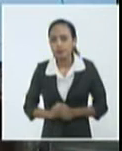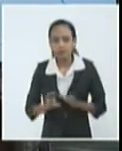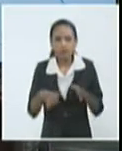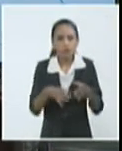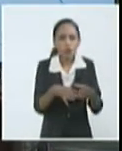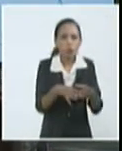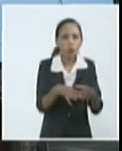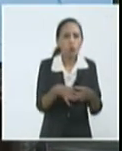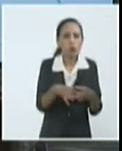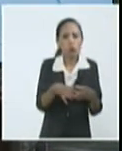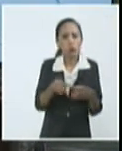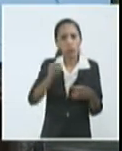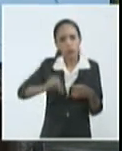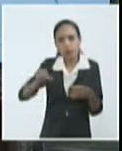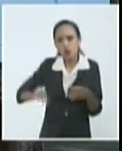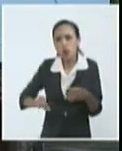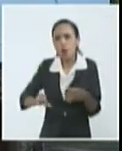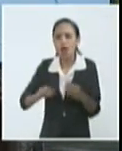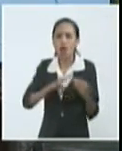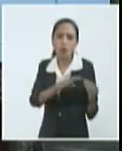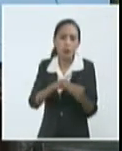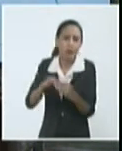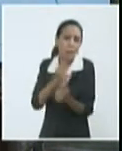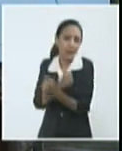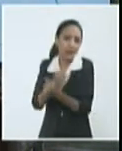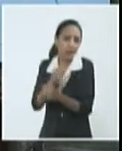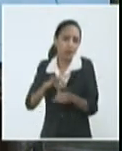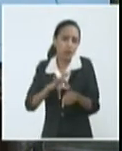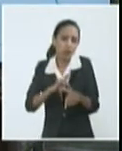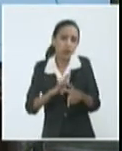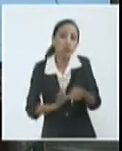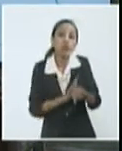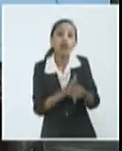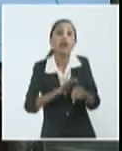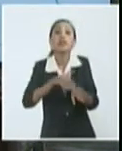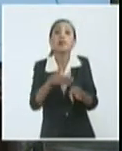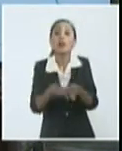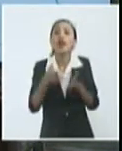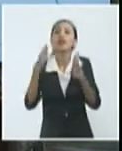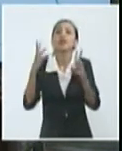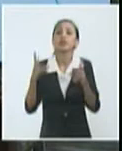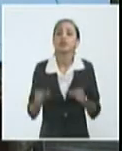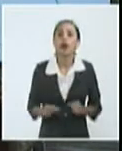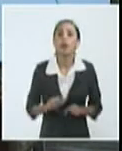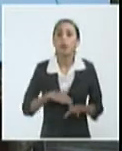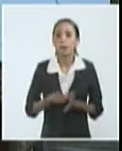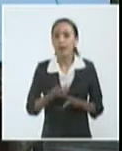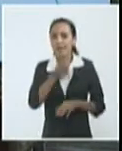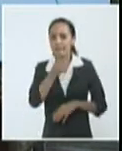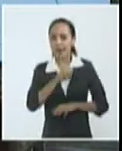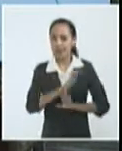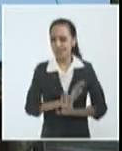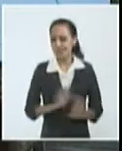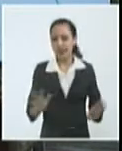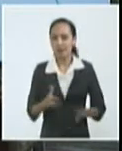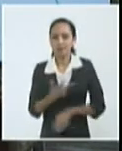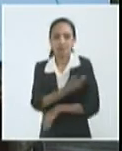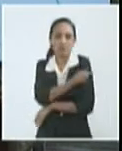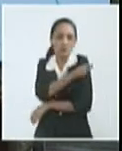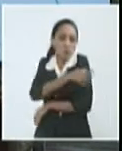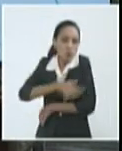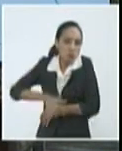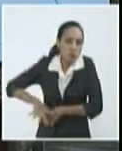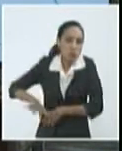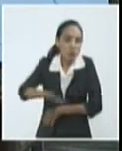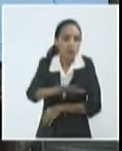de riesgo, se comenzaron a tener resultados que después facilitaron la vacunación masiva de la población. Y